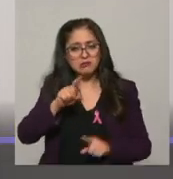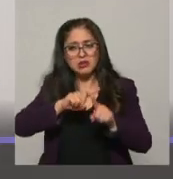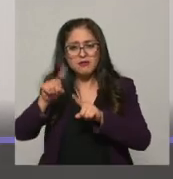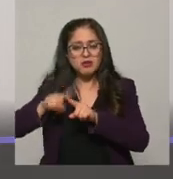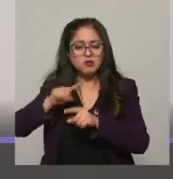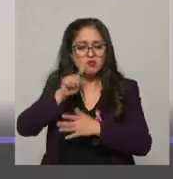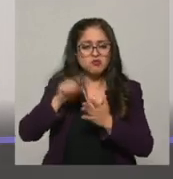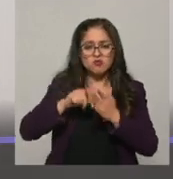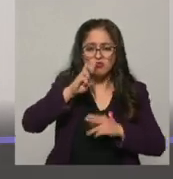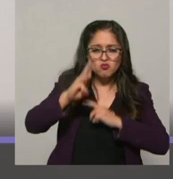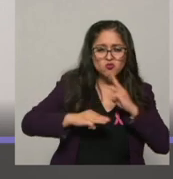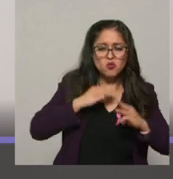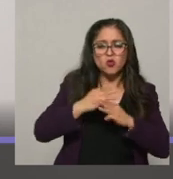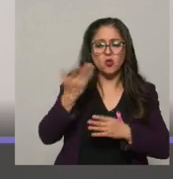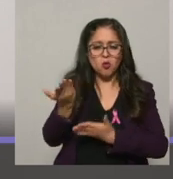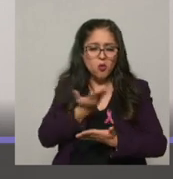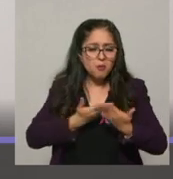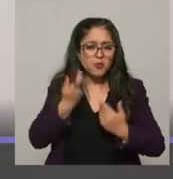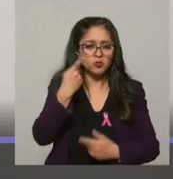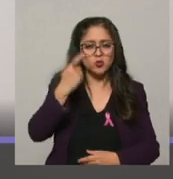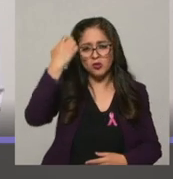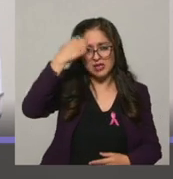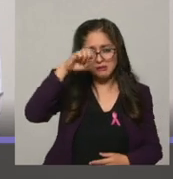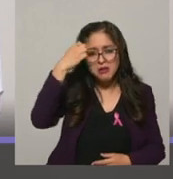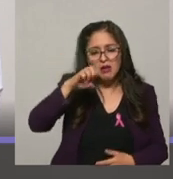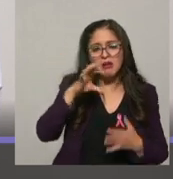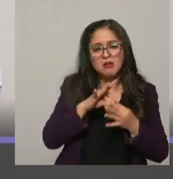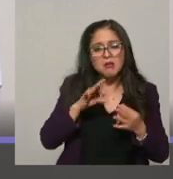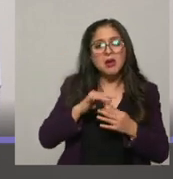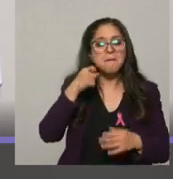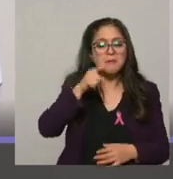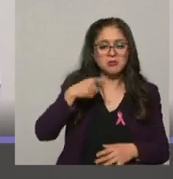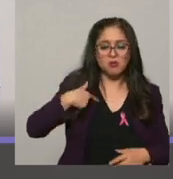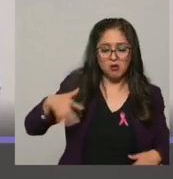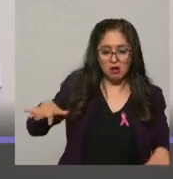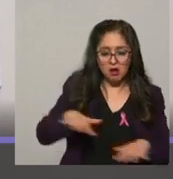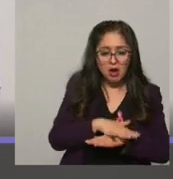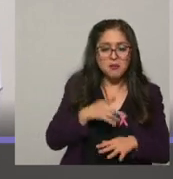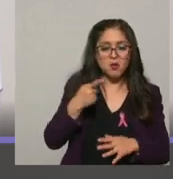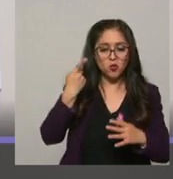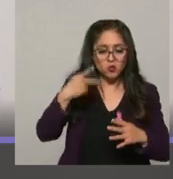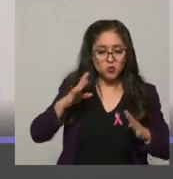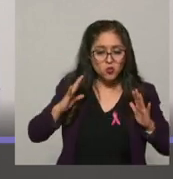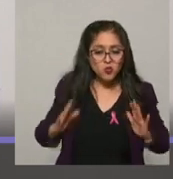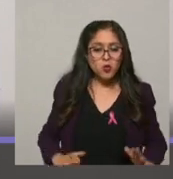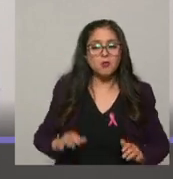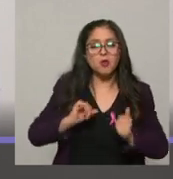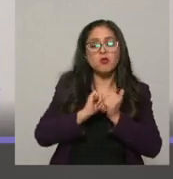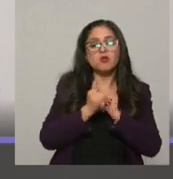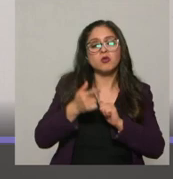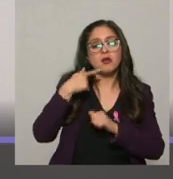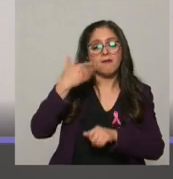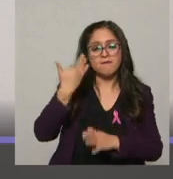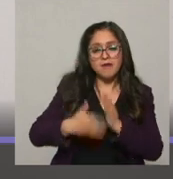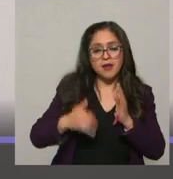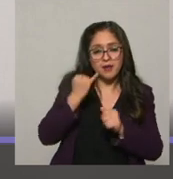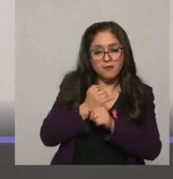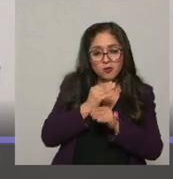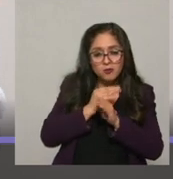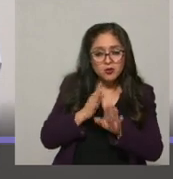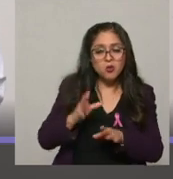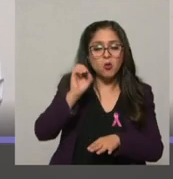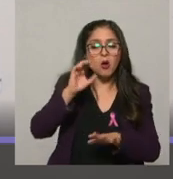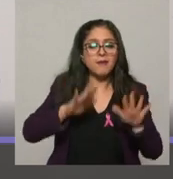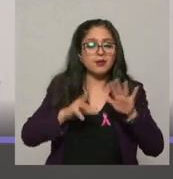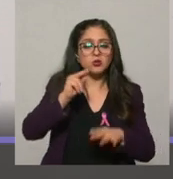sus experiencias de, por ejemplo, ahorita que hablábamos de la transformación y los riesgos que existen por la desinformación,